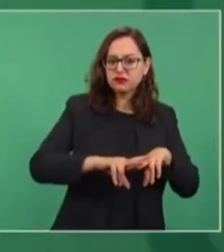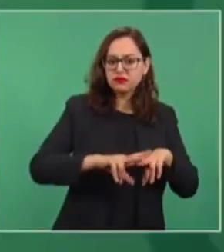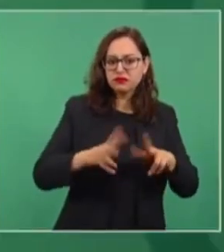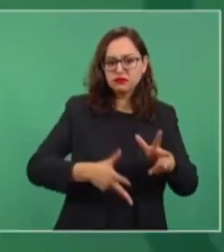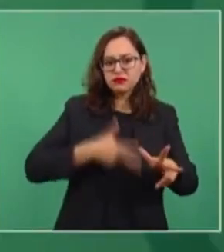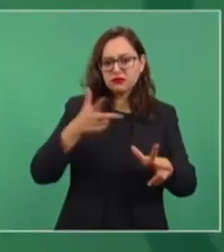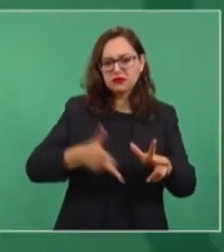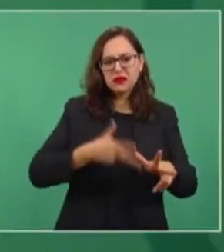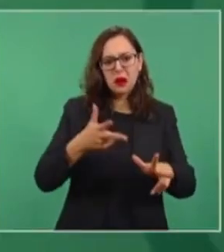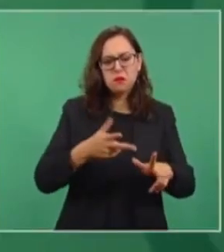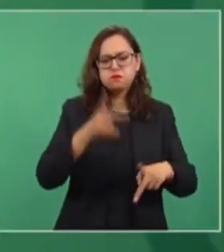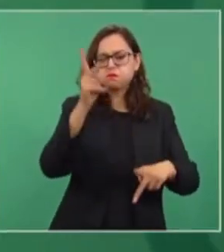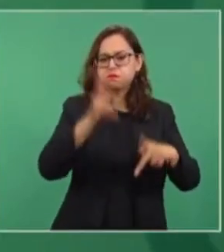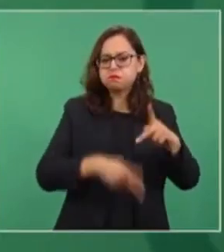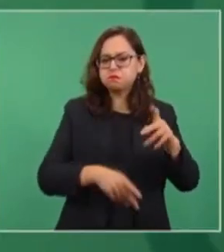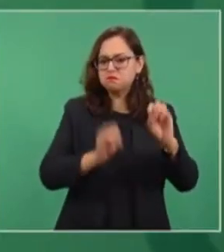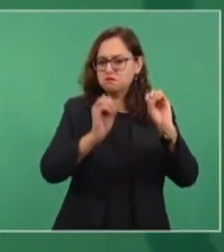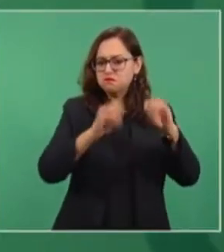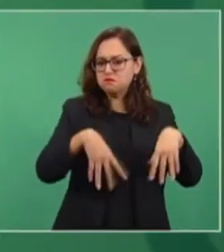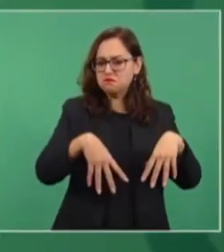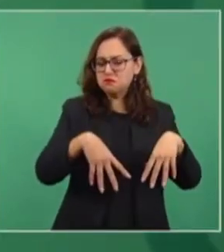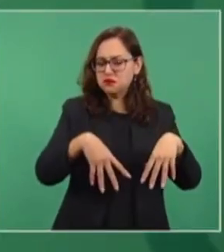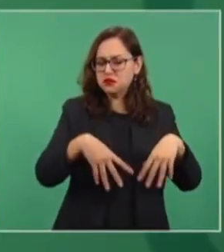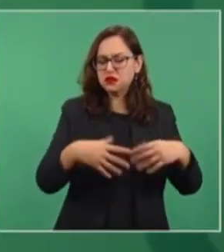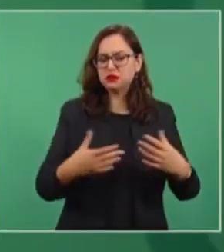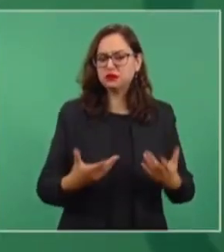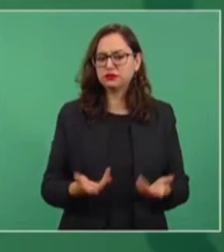vías férreas,